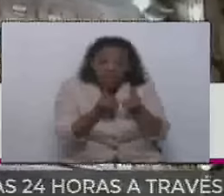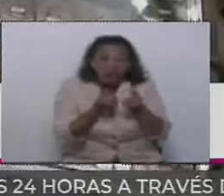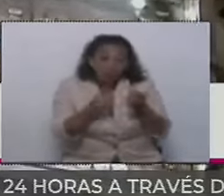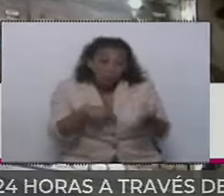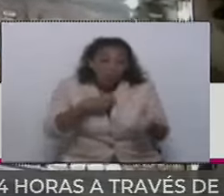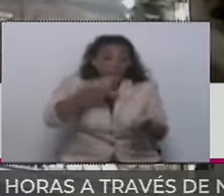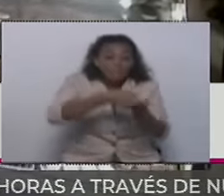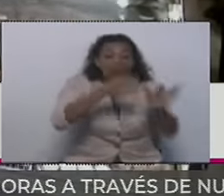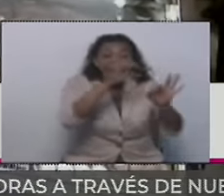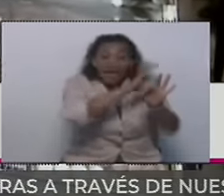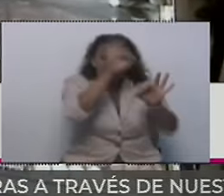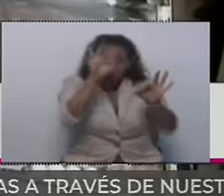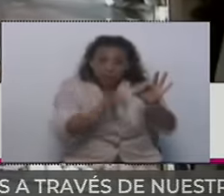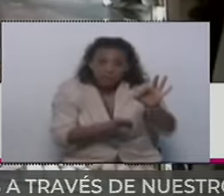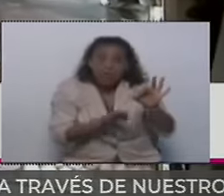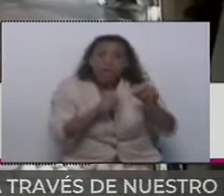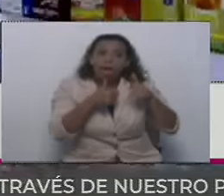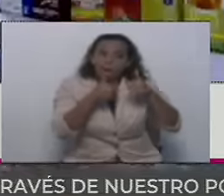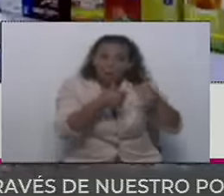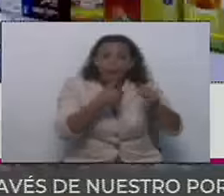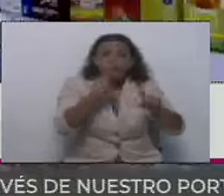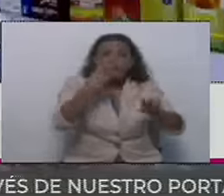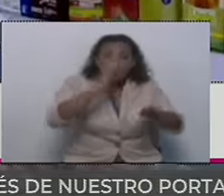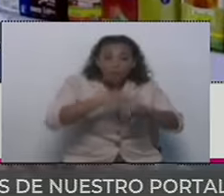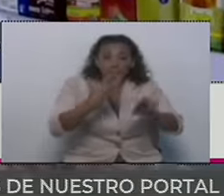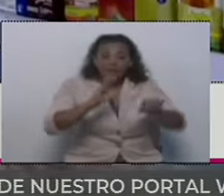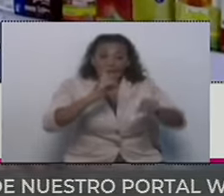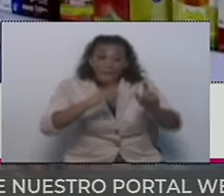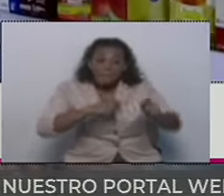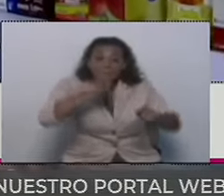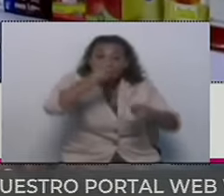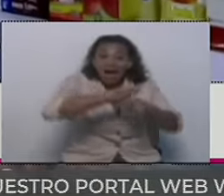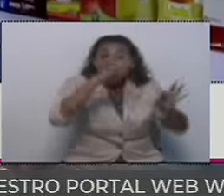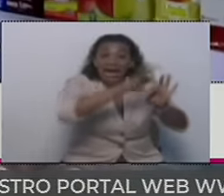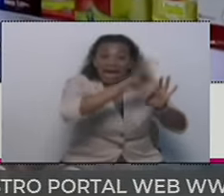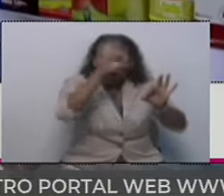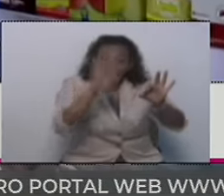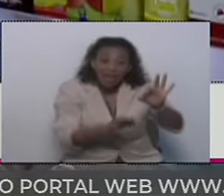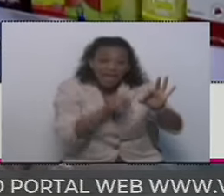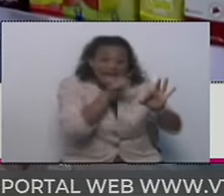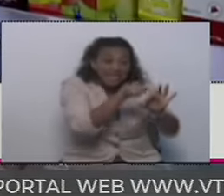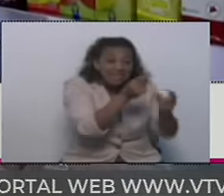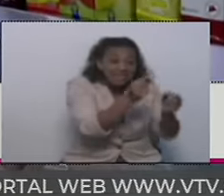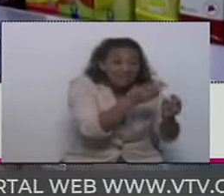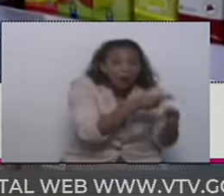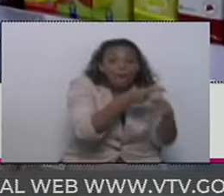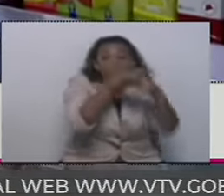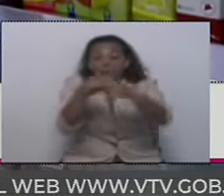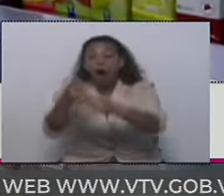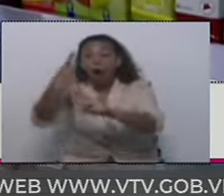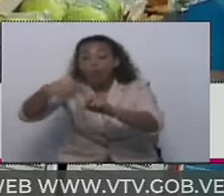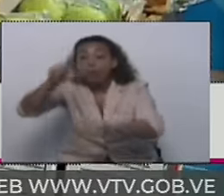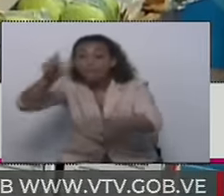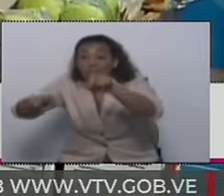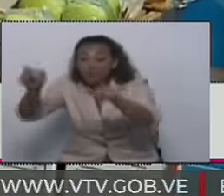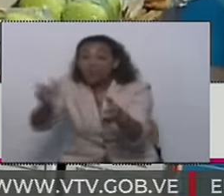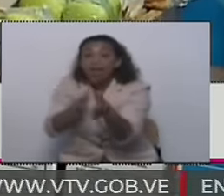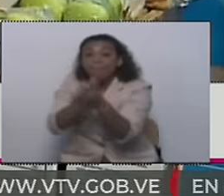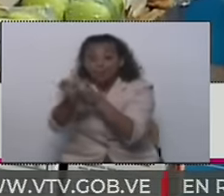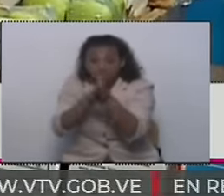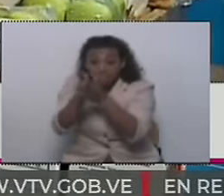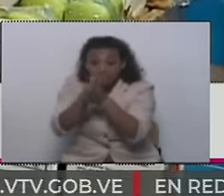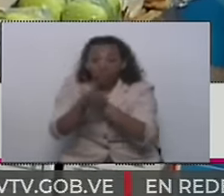círculo virtuoso. Porque el mejor dinero que se puede invertir son los microcréditos,